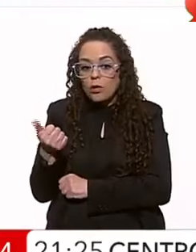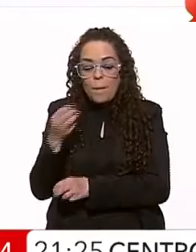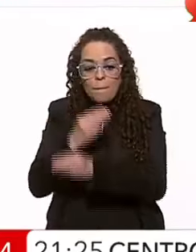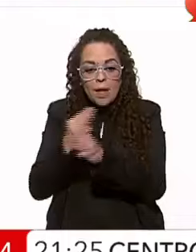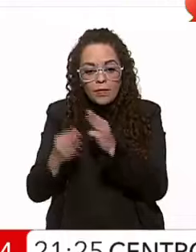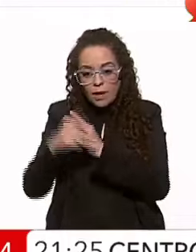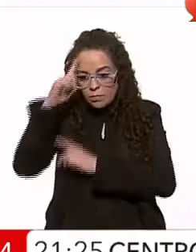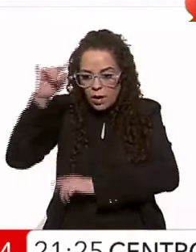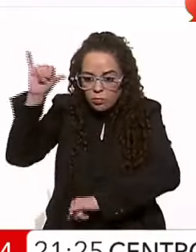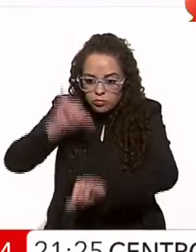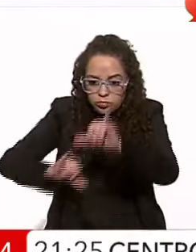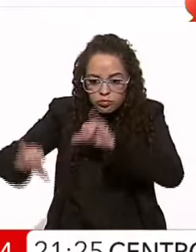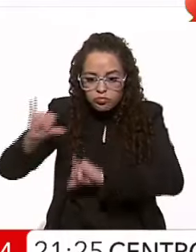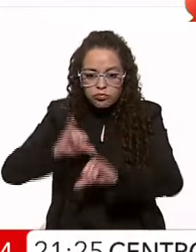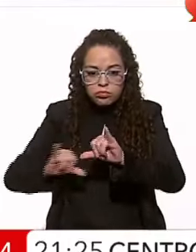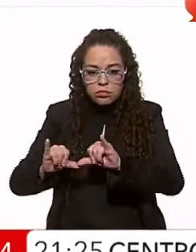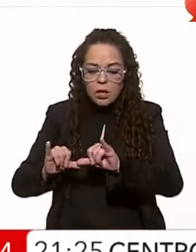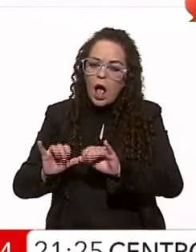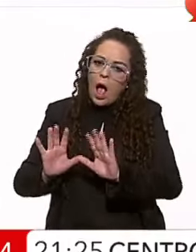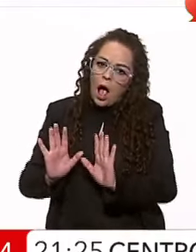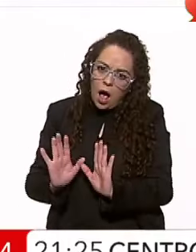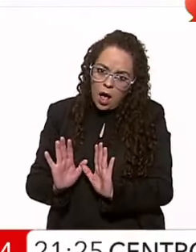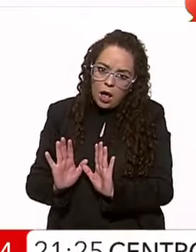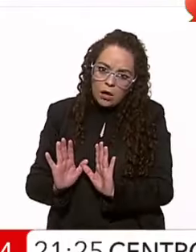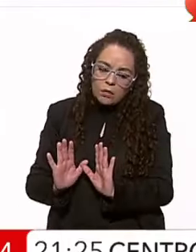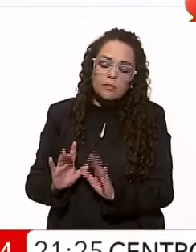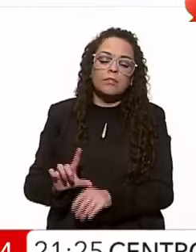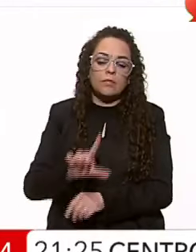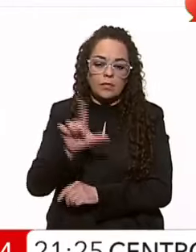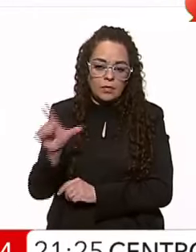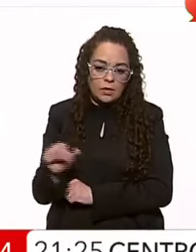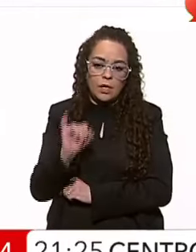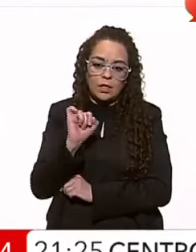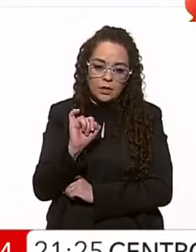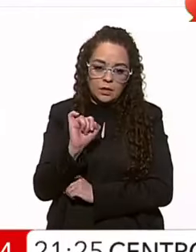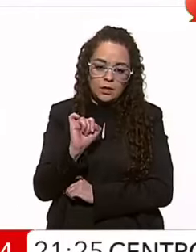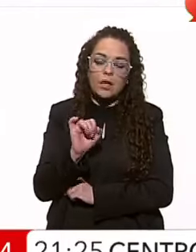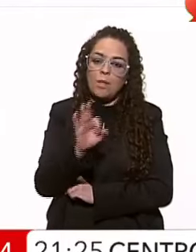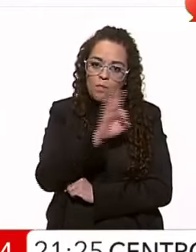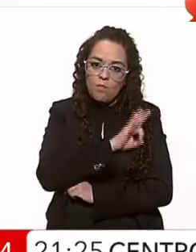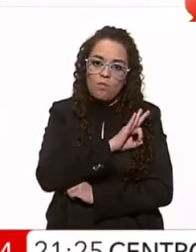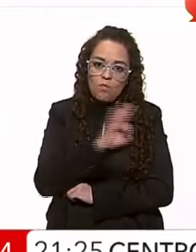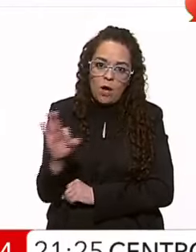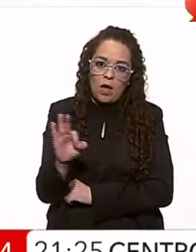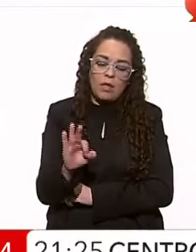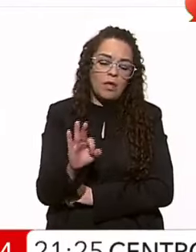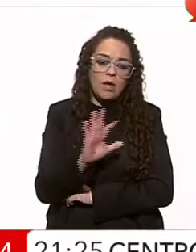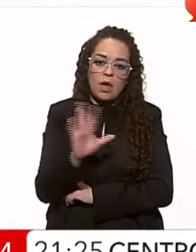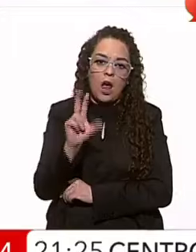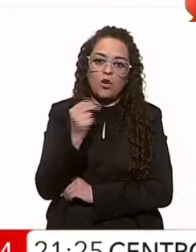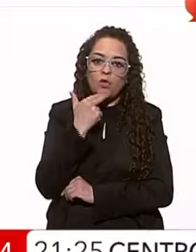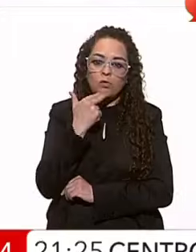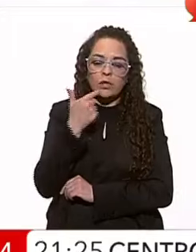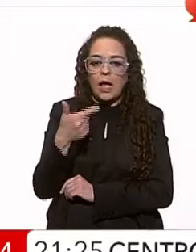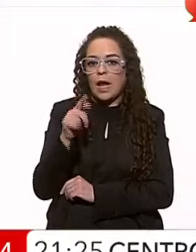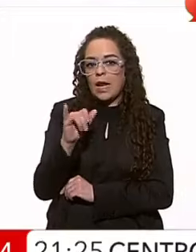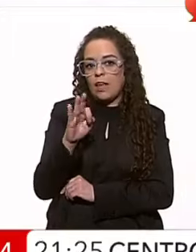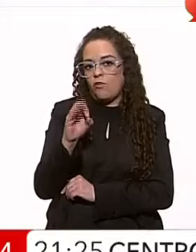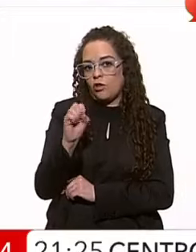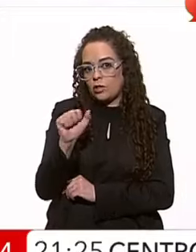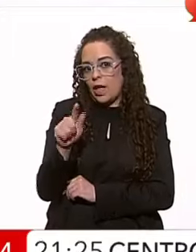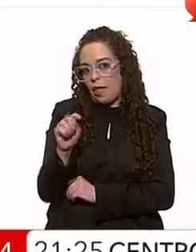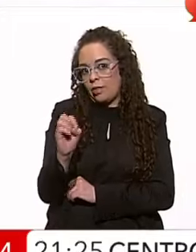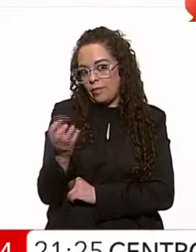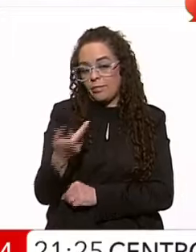un conjunto de alternativas, pues ahí será necesario, por supuesto, será posible dejar de usar el glifosato. Sin